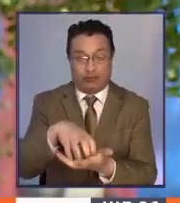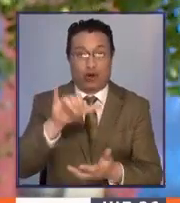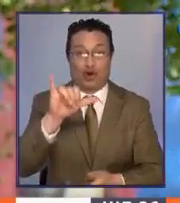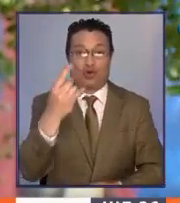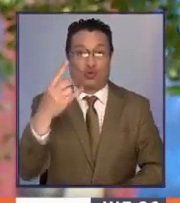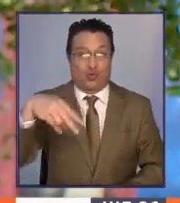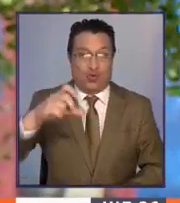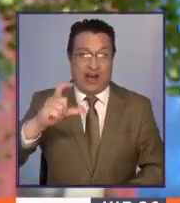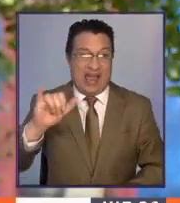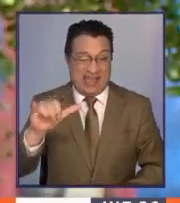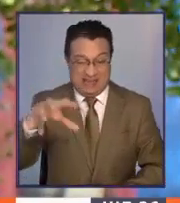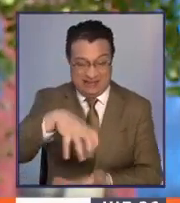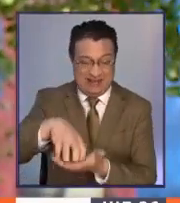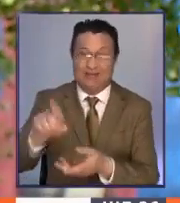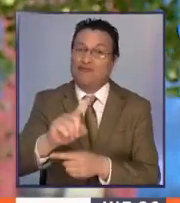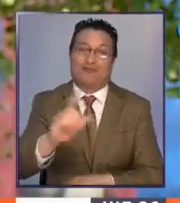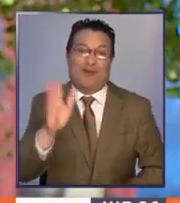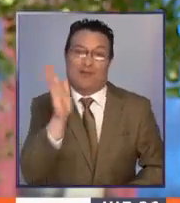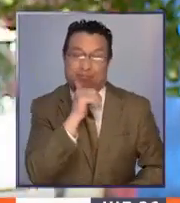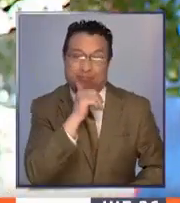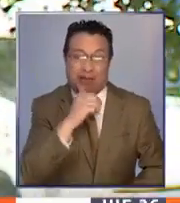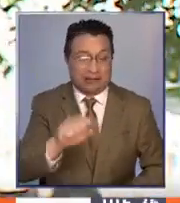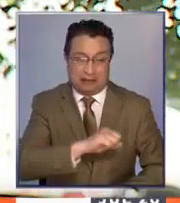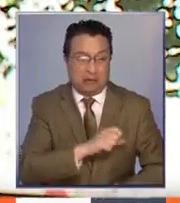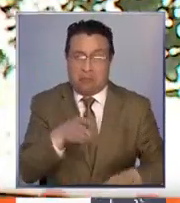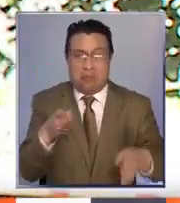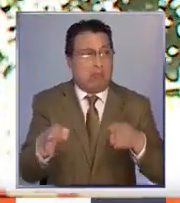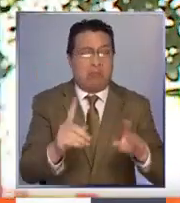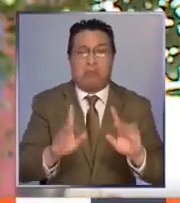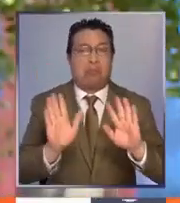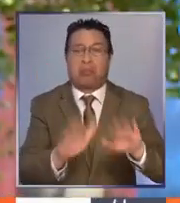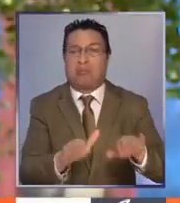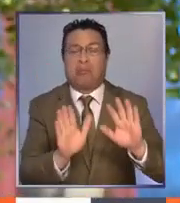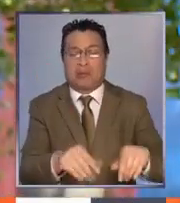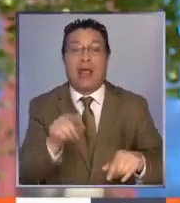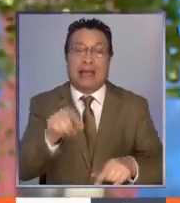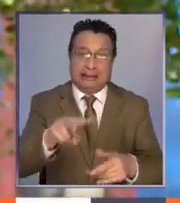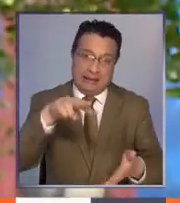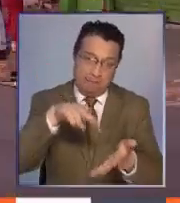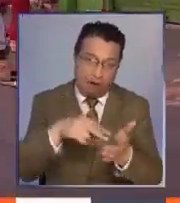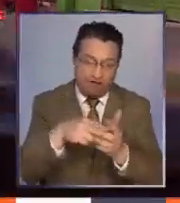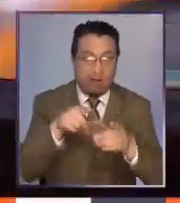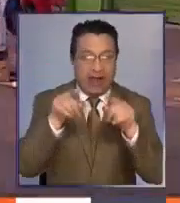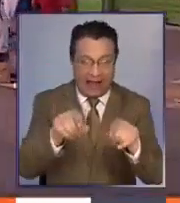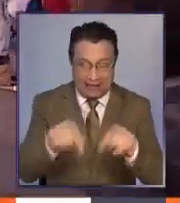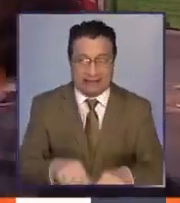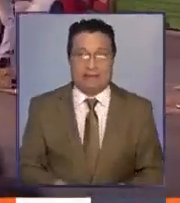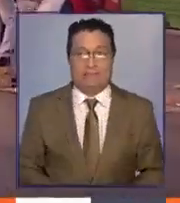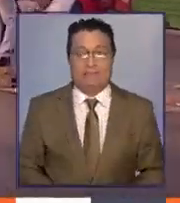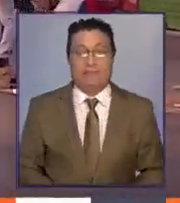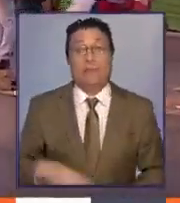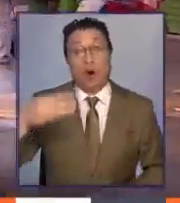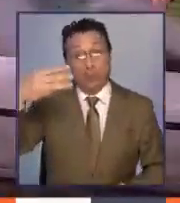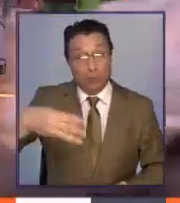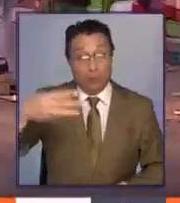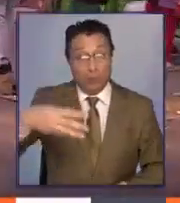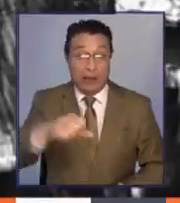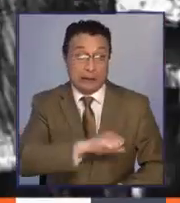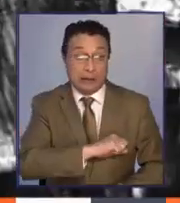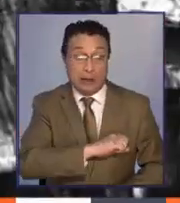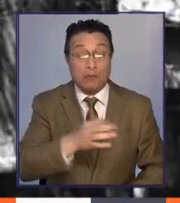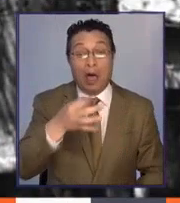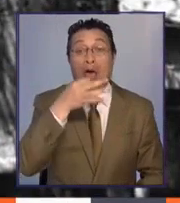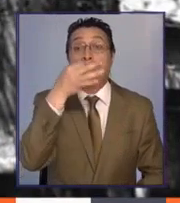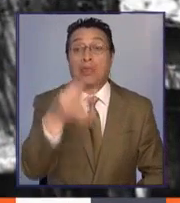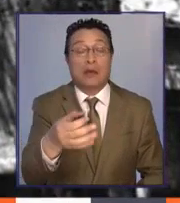no está en los barrios de Santiago. Y ese es el gran problema que tenemos actualmente. La municipalidad no quiso referirse a lo